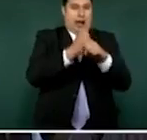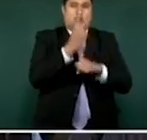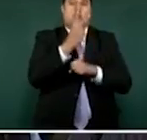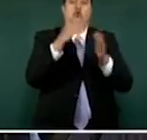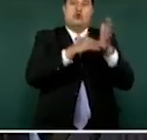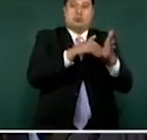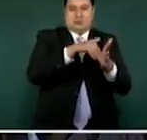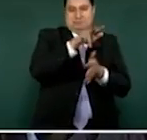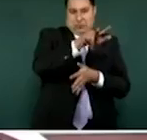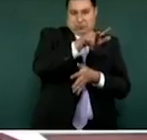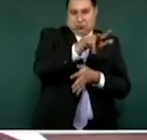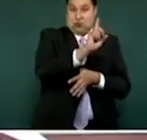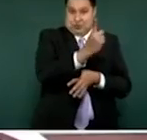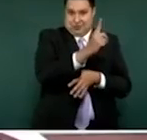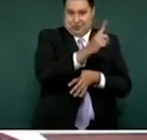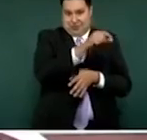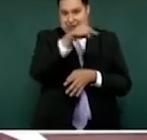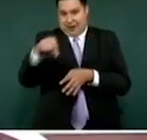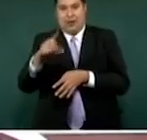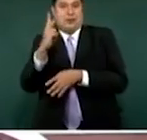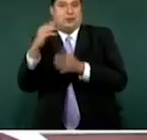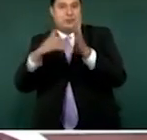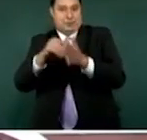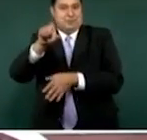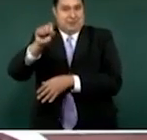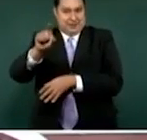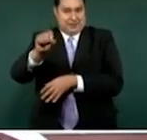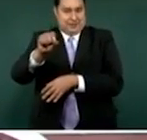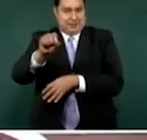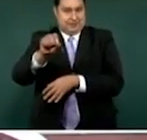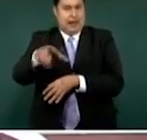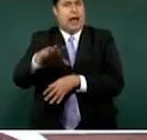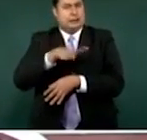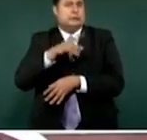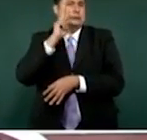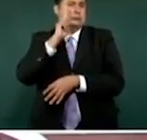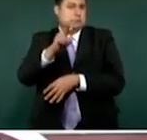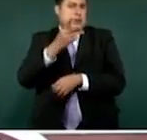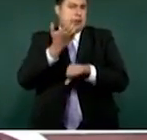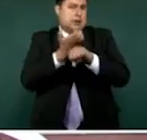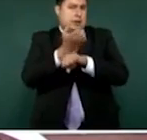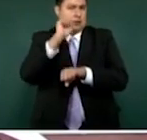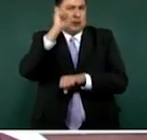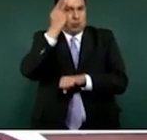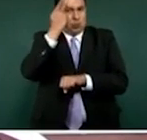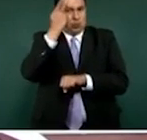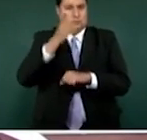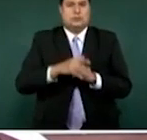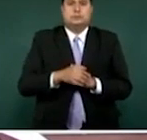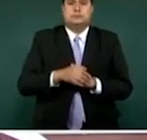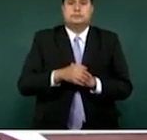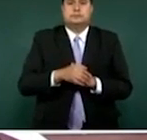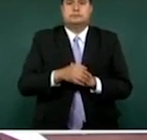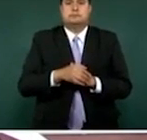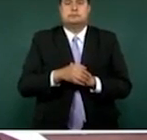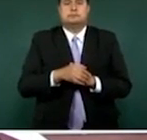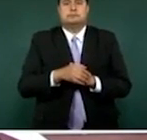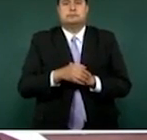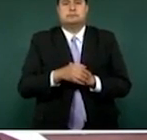2018, diciembre, a la fecha, podemos ver que el estado se encuentra pues prácticamente en